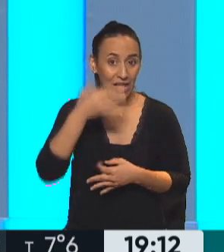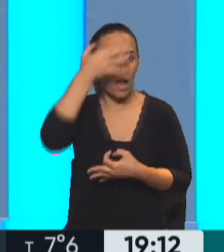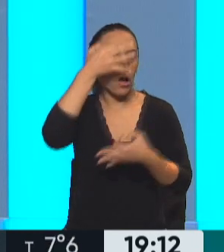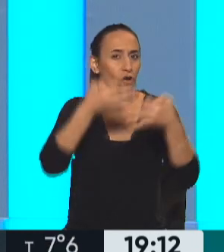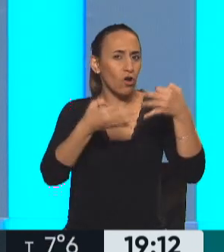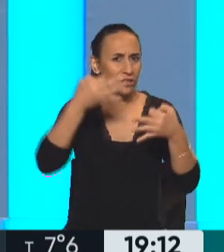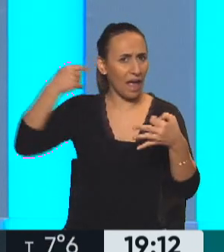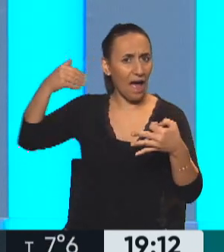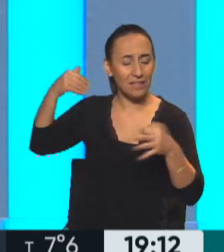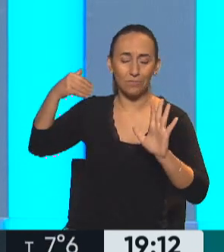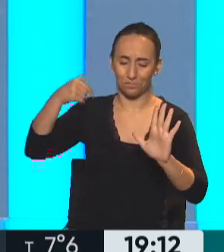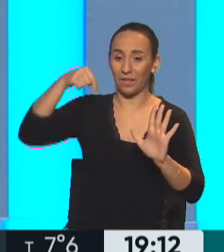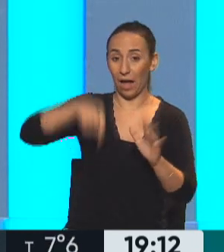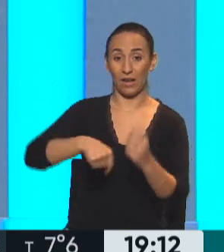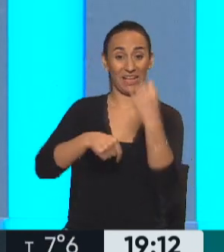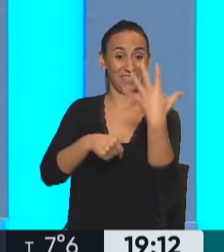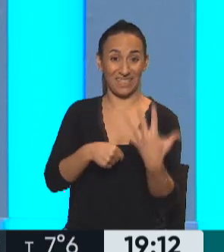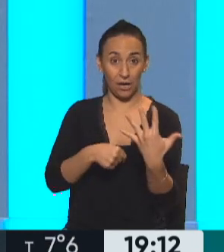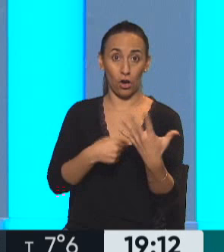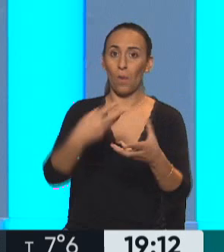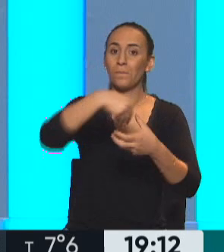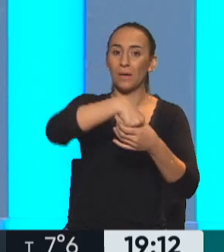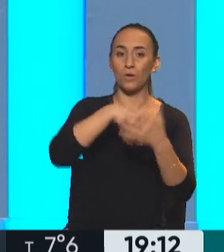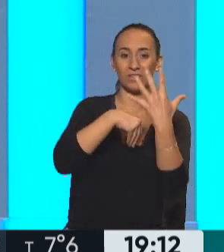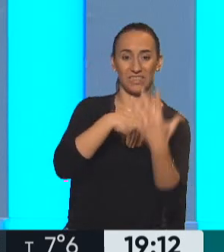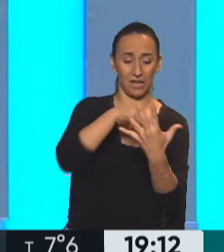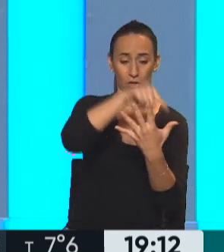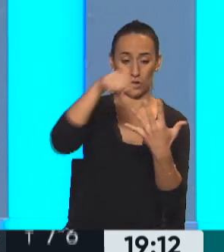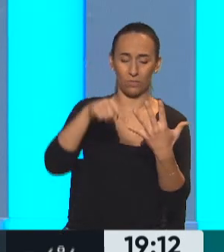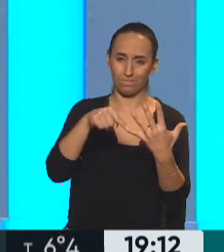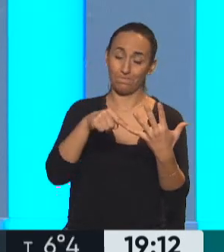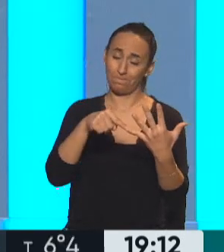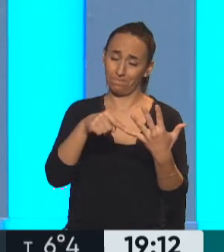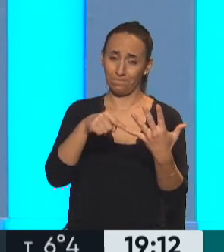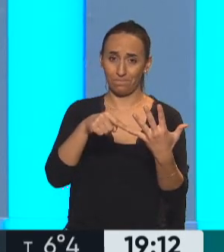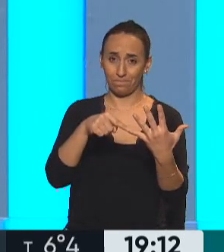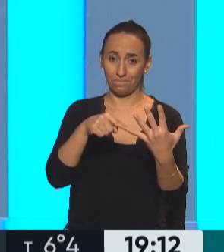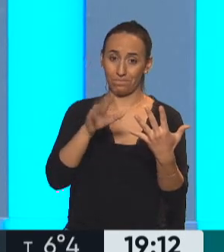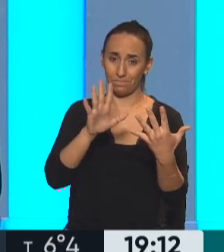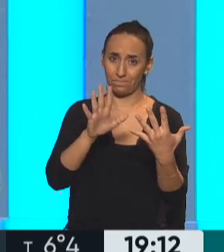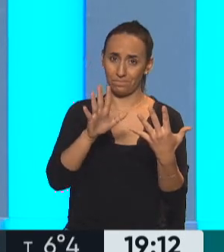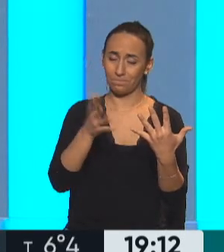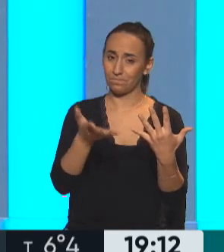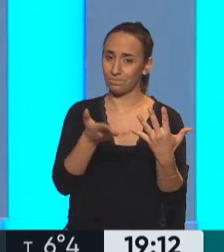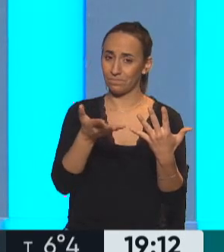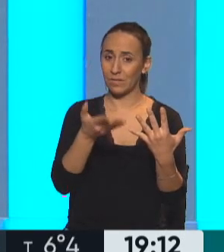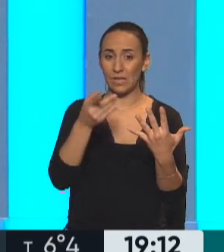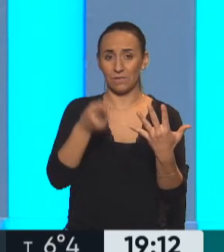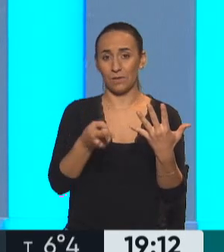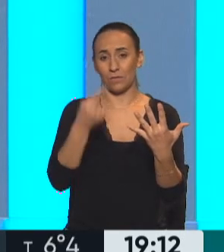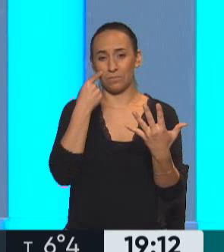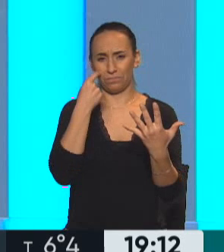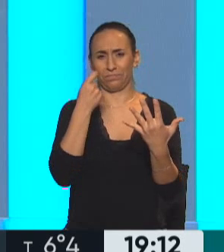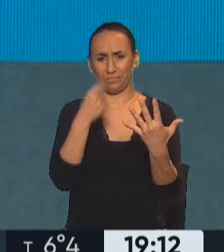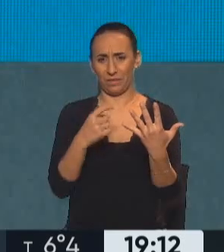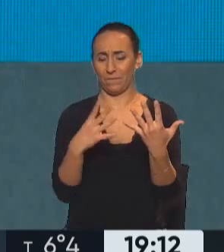hoy tiene 5 miembros, número por demás exiguo, mucho más cuando se advierte que al faltar